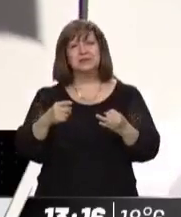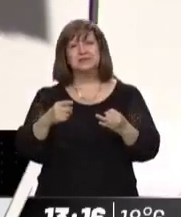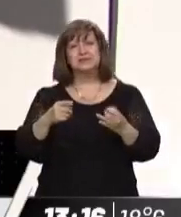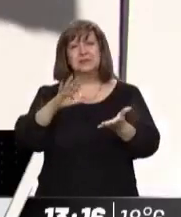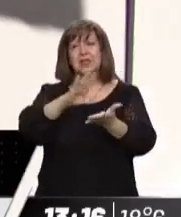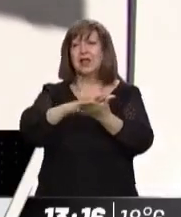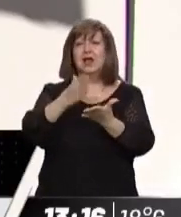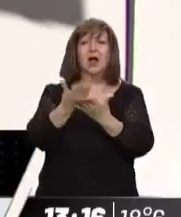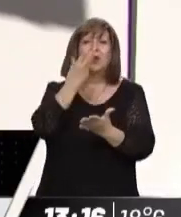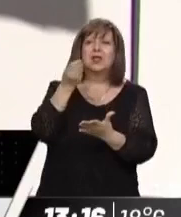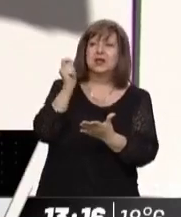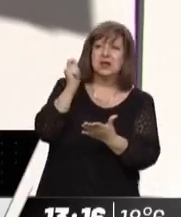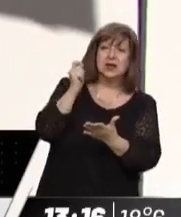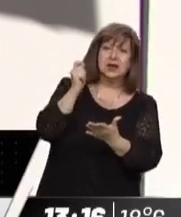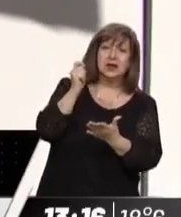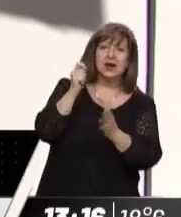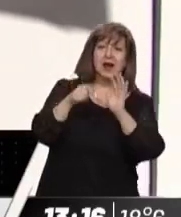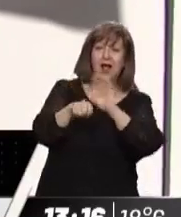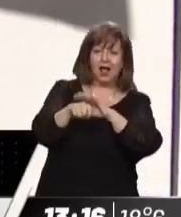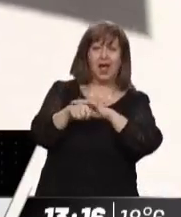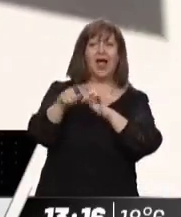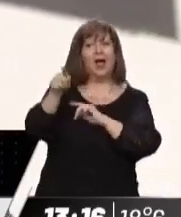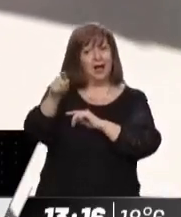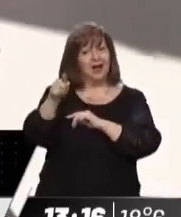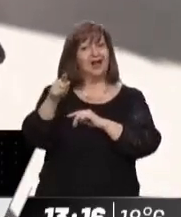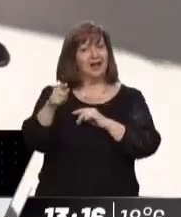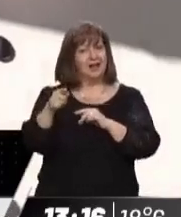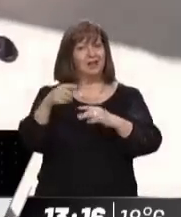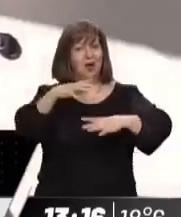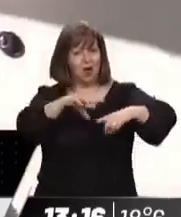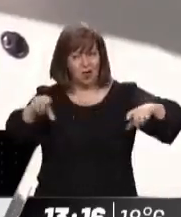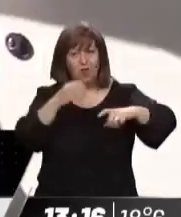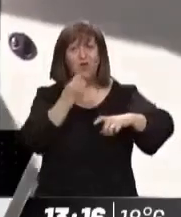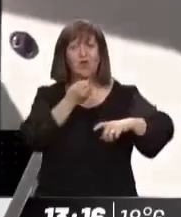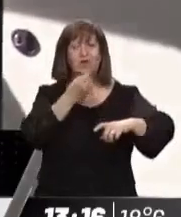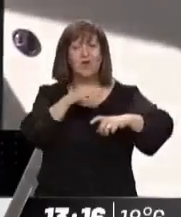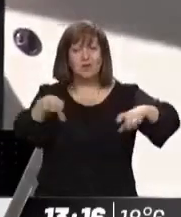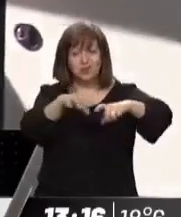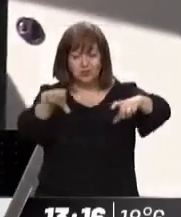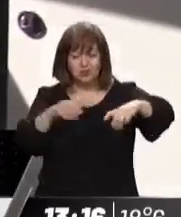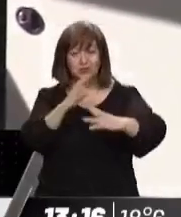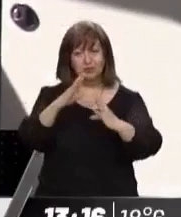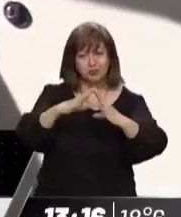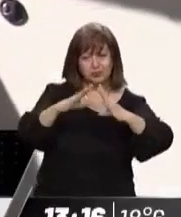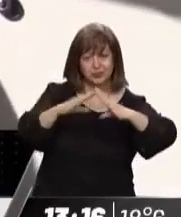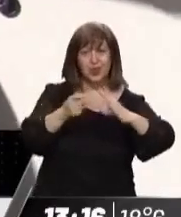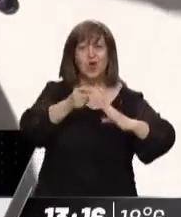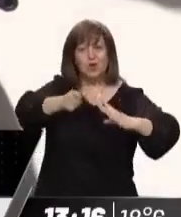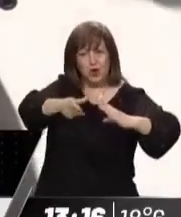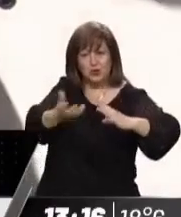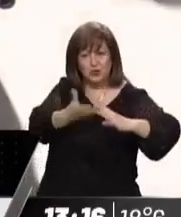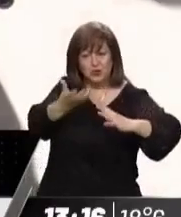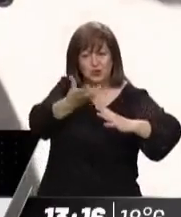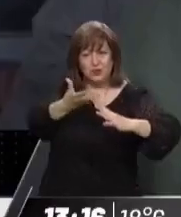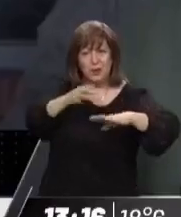parrillera quién es? Yo. ¿Sos vos? O sea, ¿te das maña con el fuego? ¿Ya? Sí, sí, sí, un poco. Vamos a potre. ¿Y qué